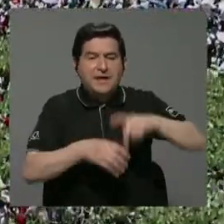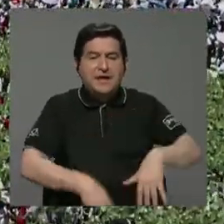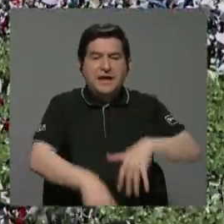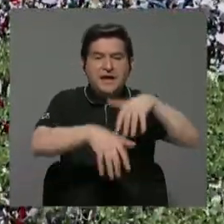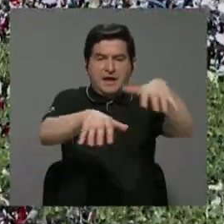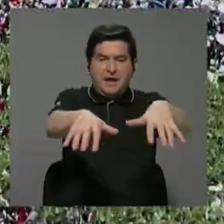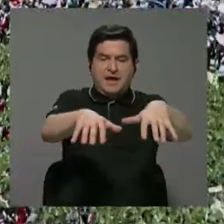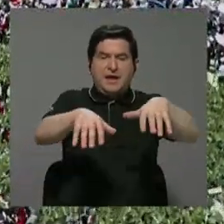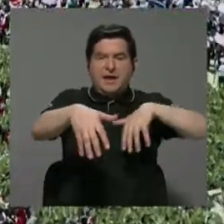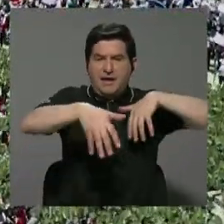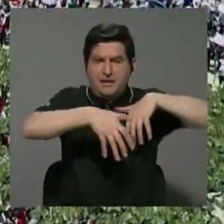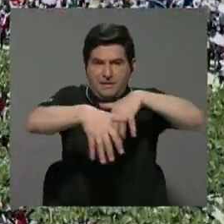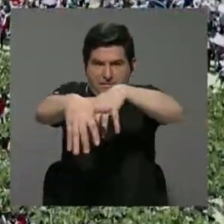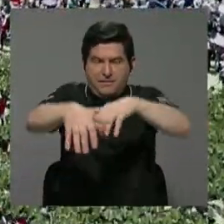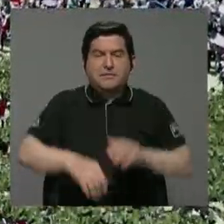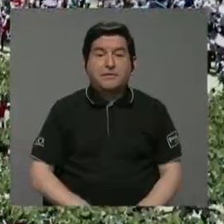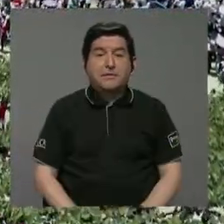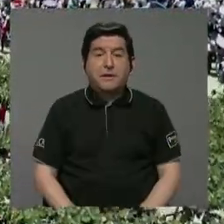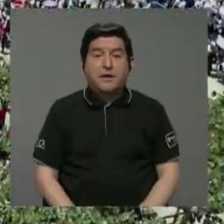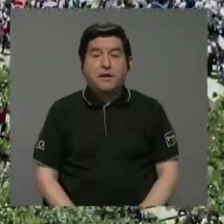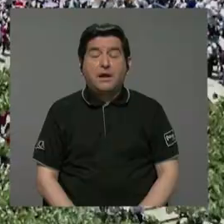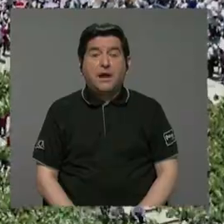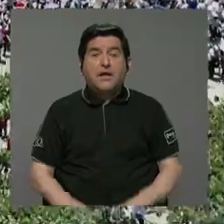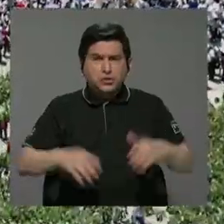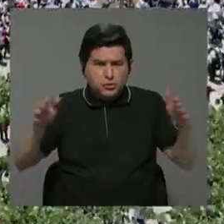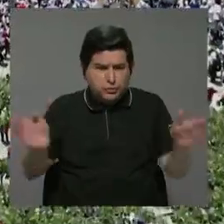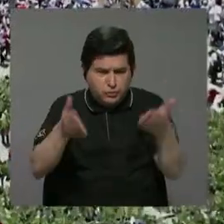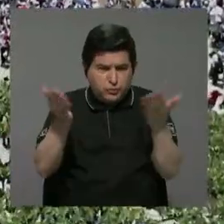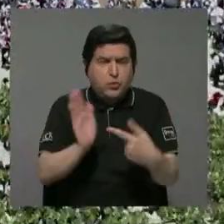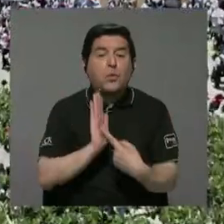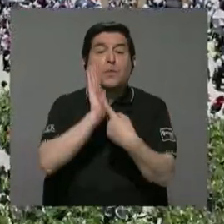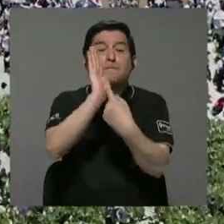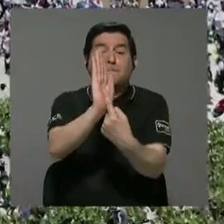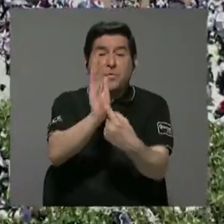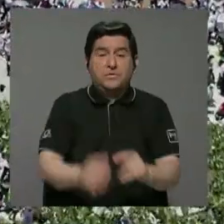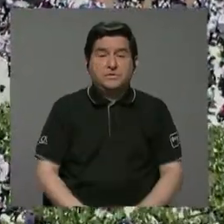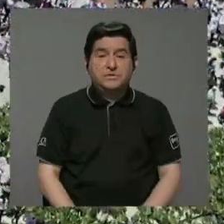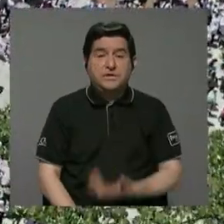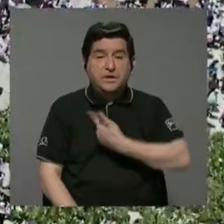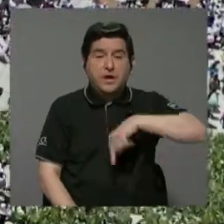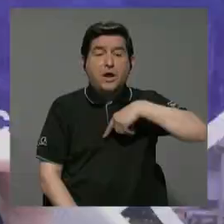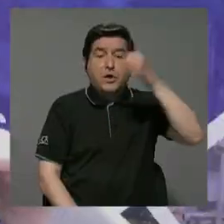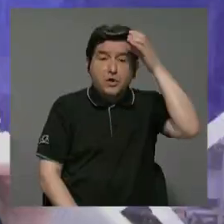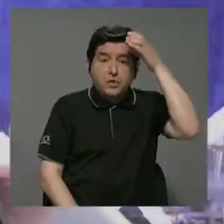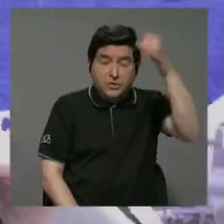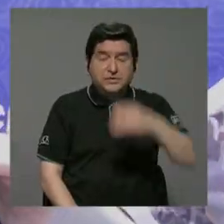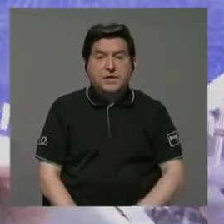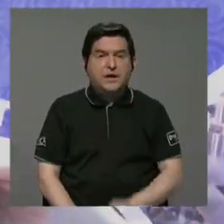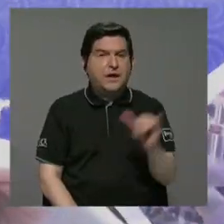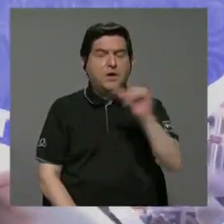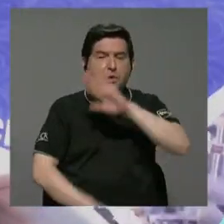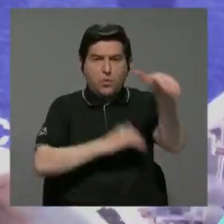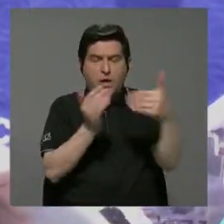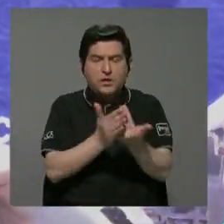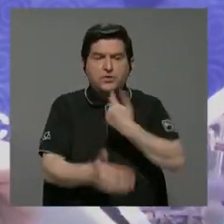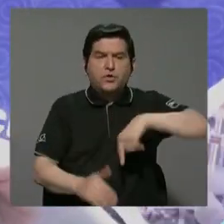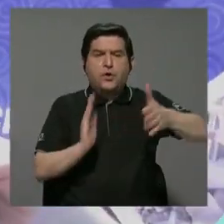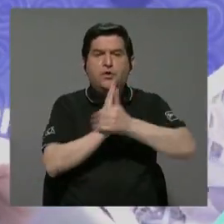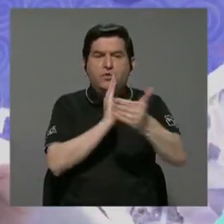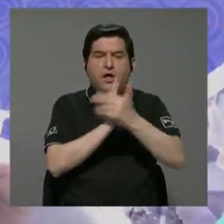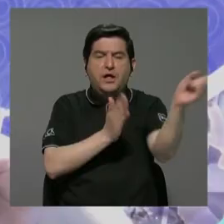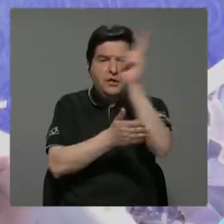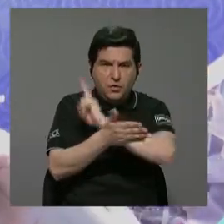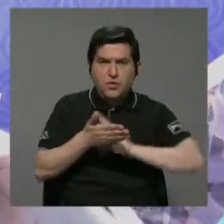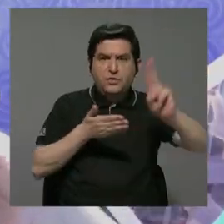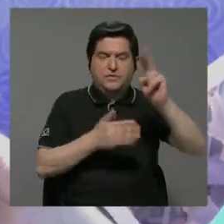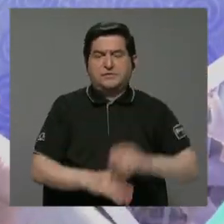marcha? Realmente es muy motivacional poder dar a conocer nuestra cultura y también todos nuestros talentos como